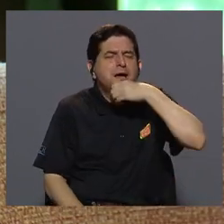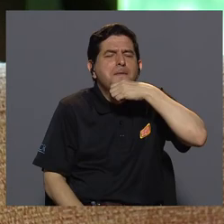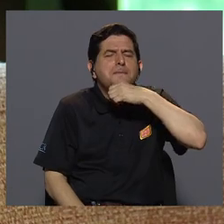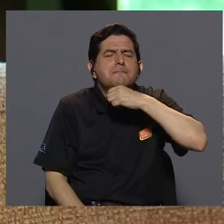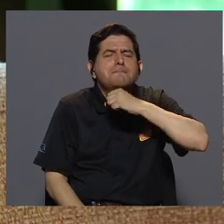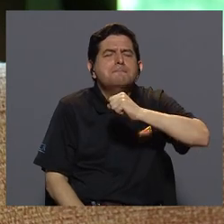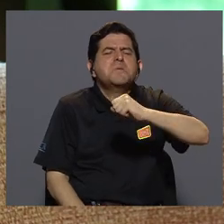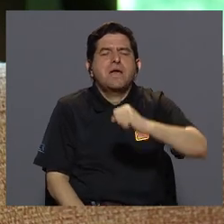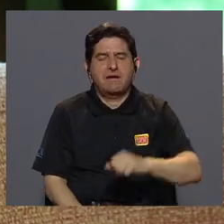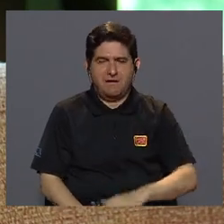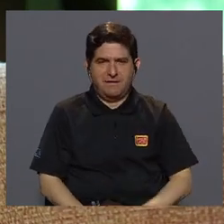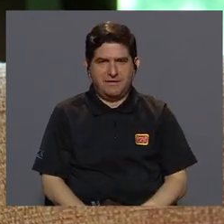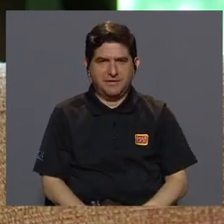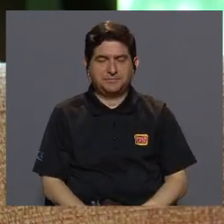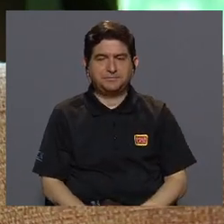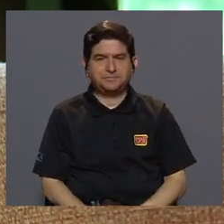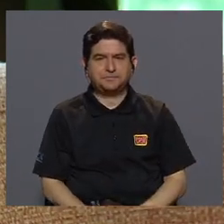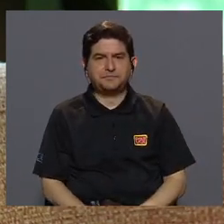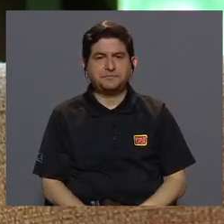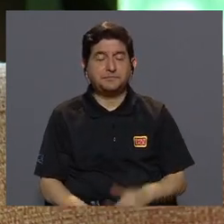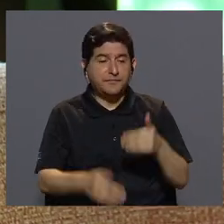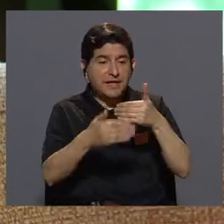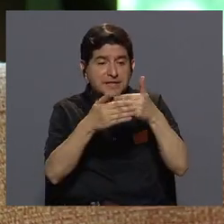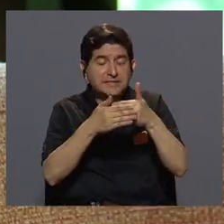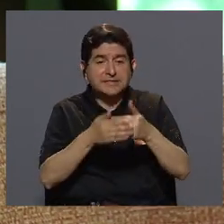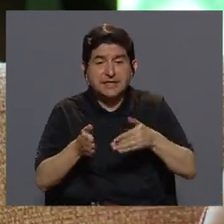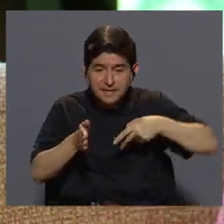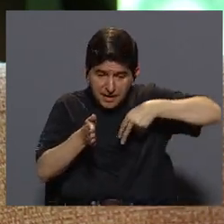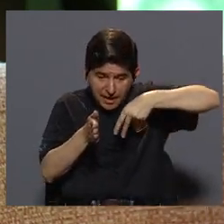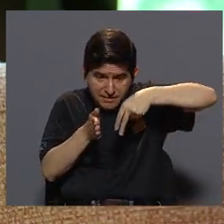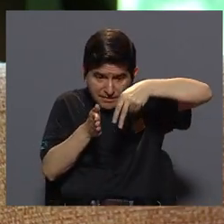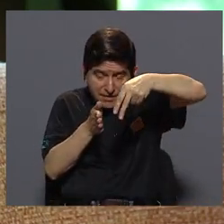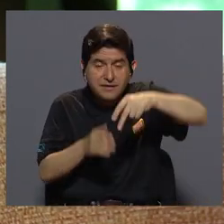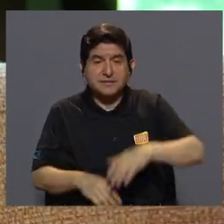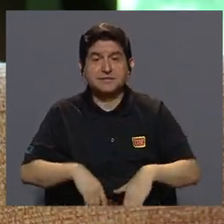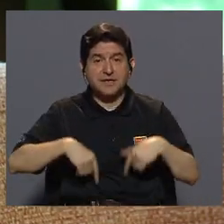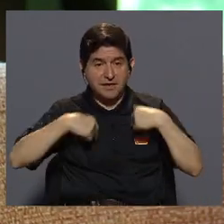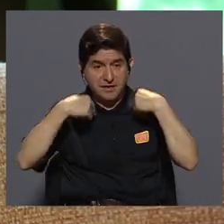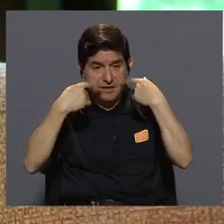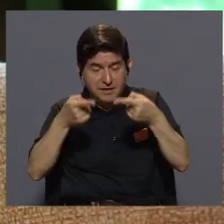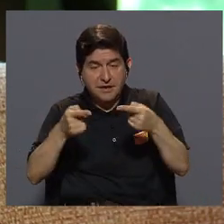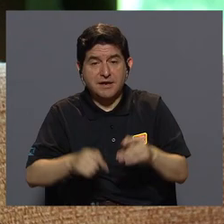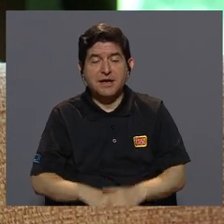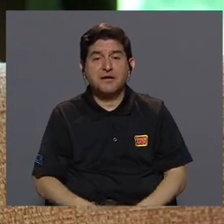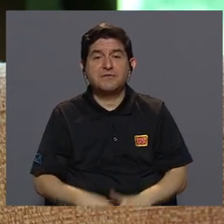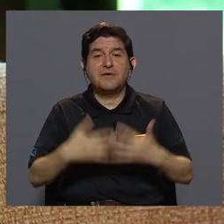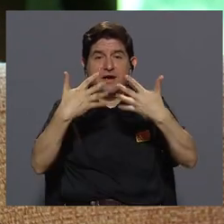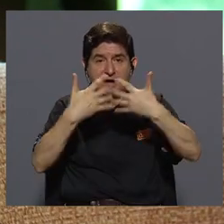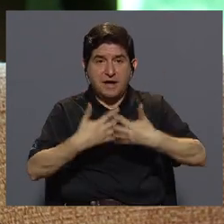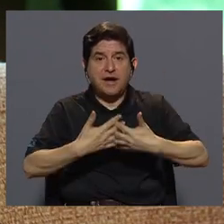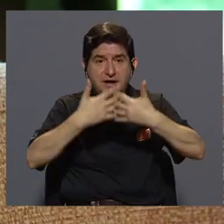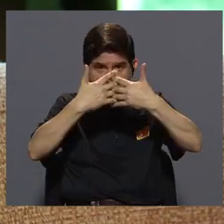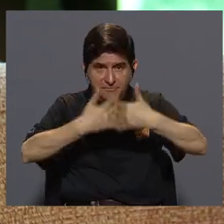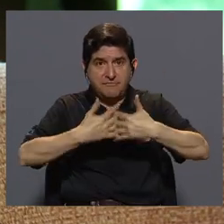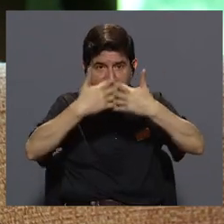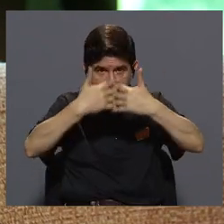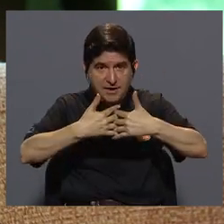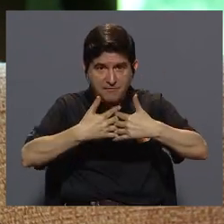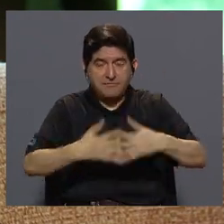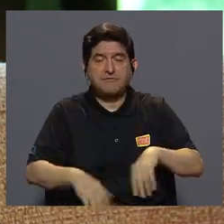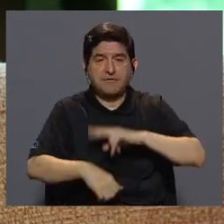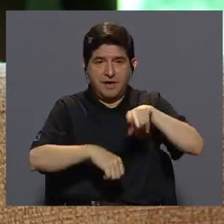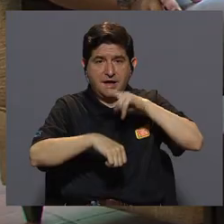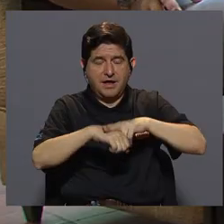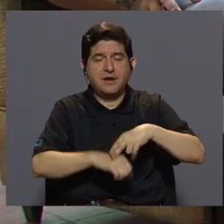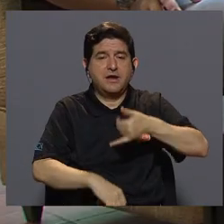vieja daba a la acera, uh-huh, que bajaba enfrente de la fábrica